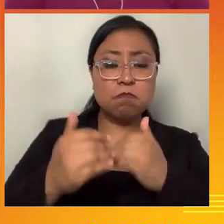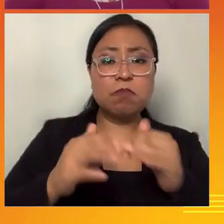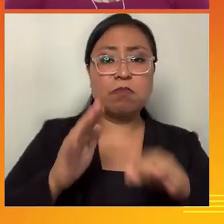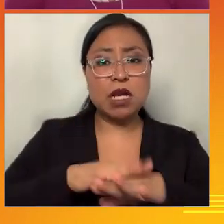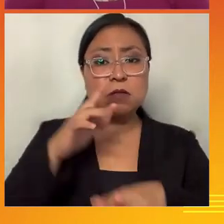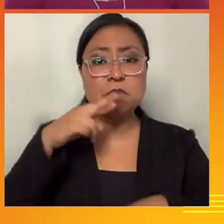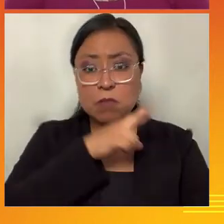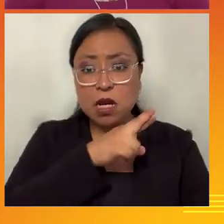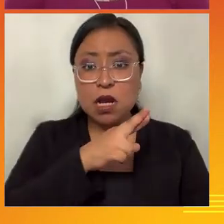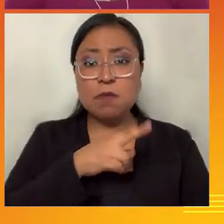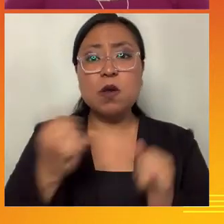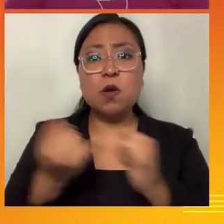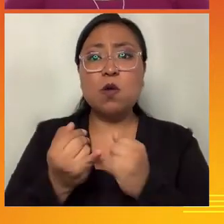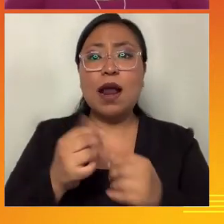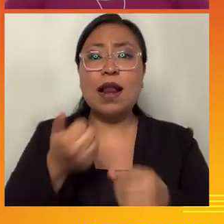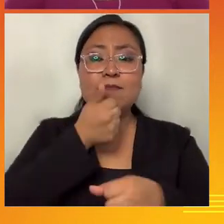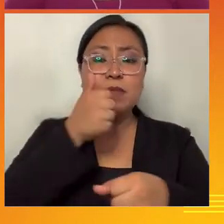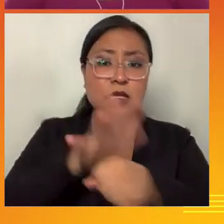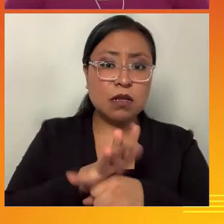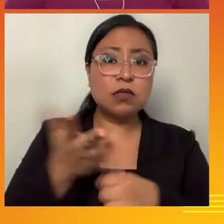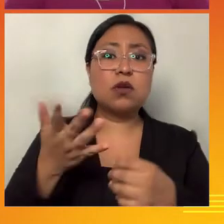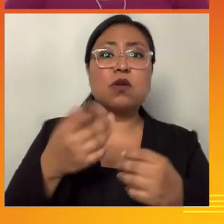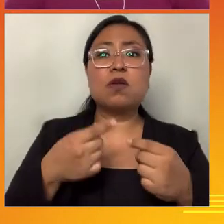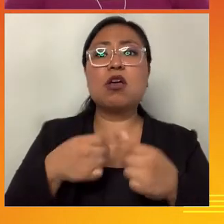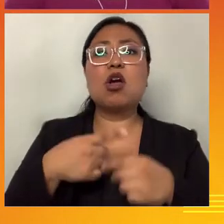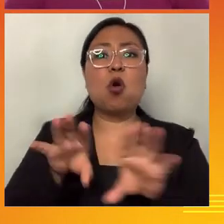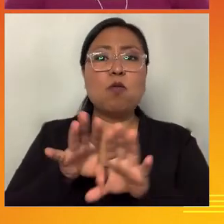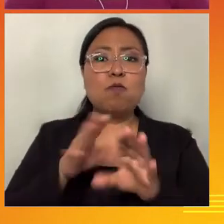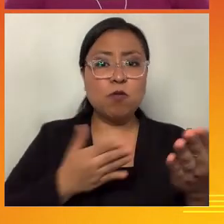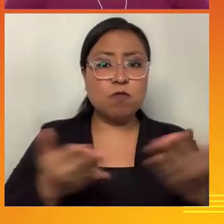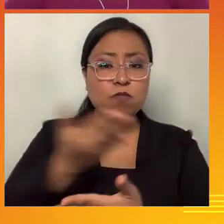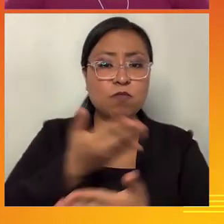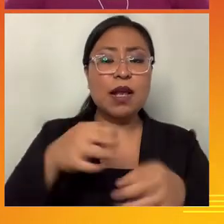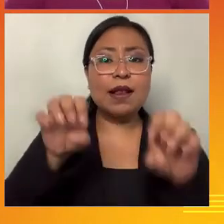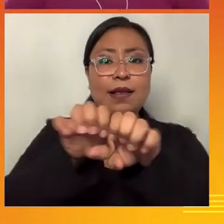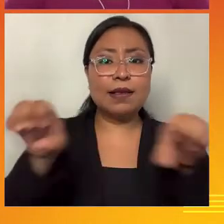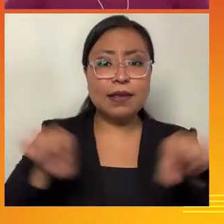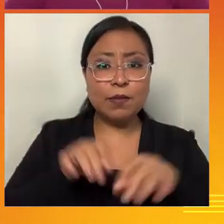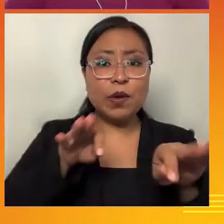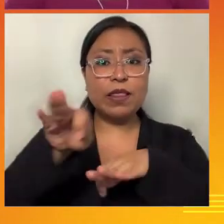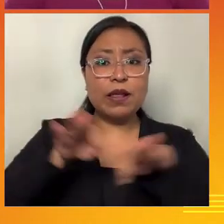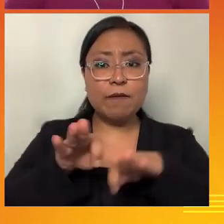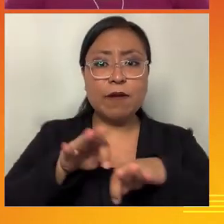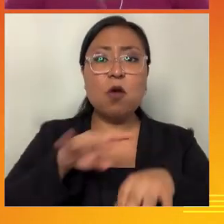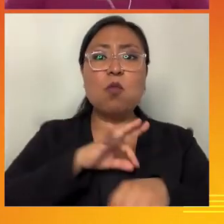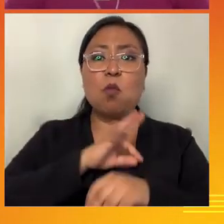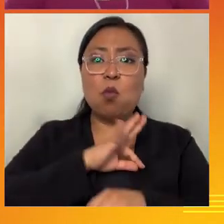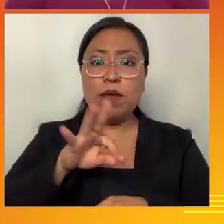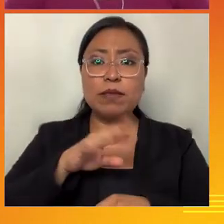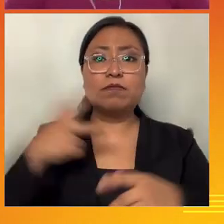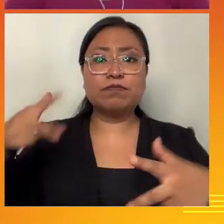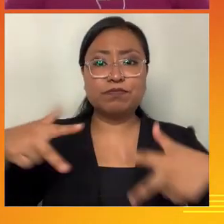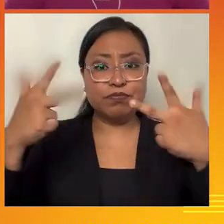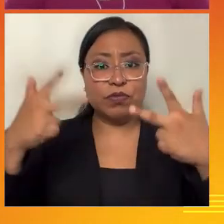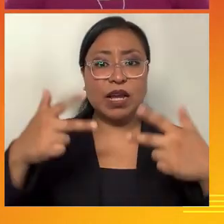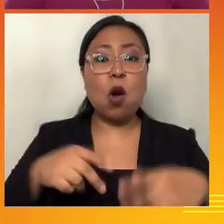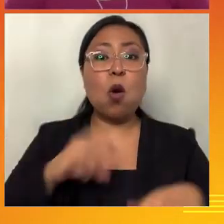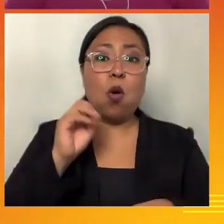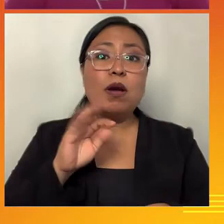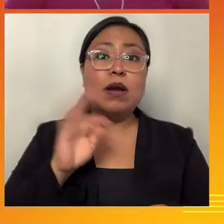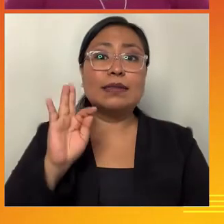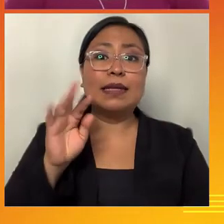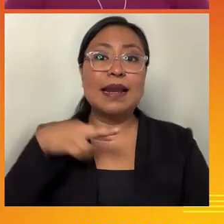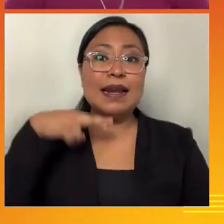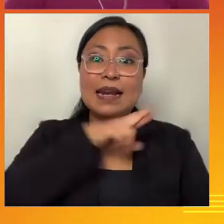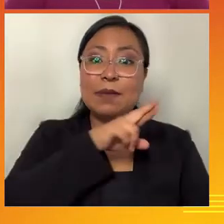trabajo operativo diario, la colaboración de varios equipos a distancia, la inmediatez que tenemos al momento